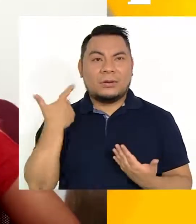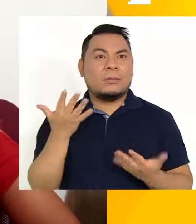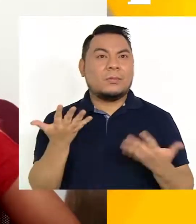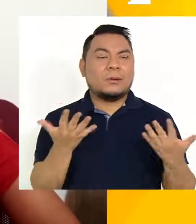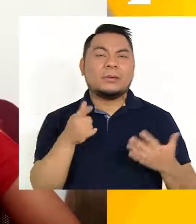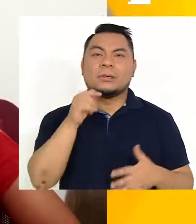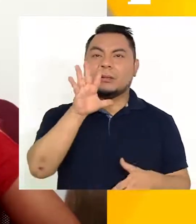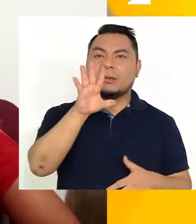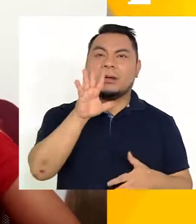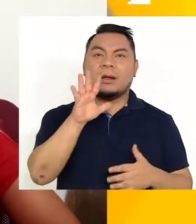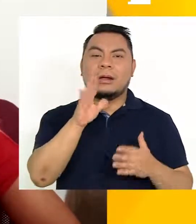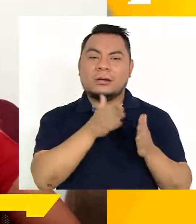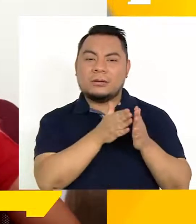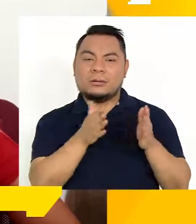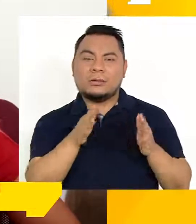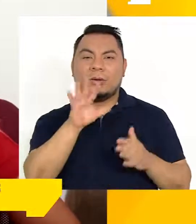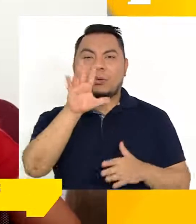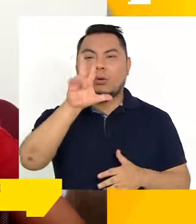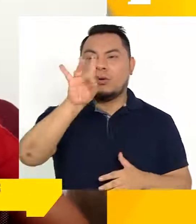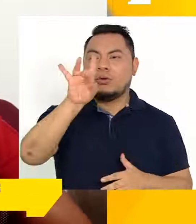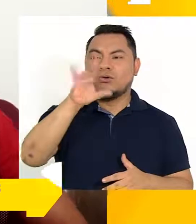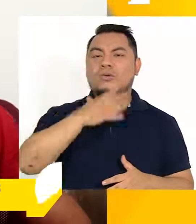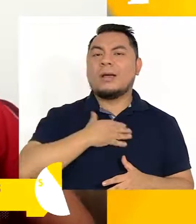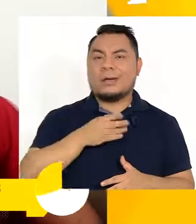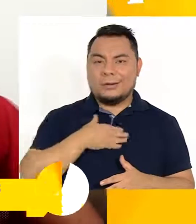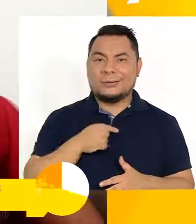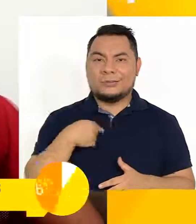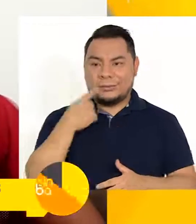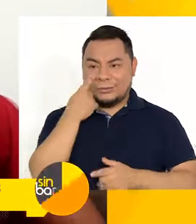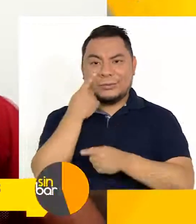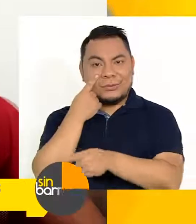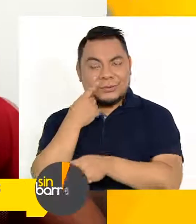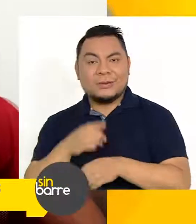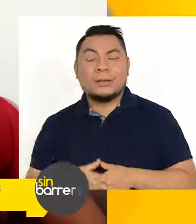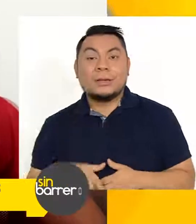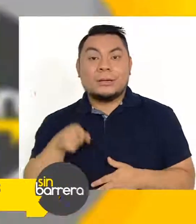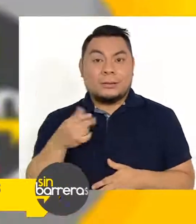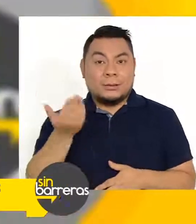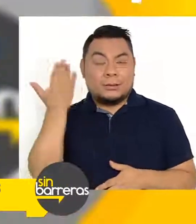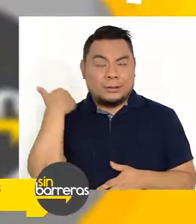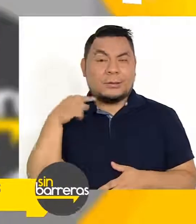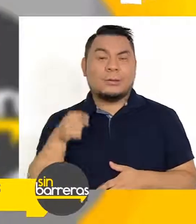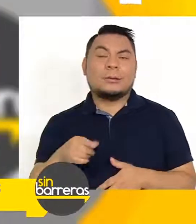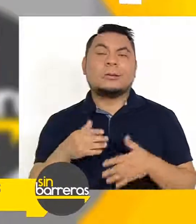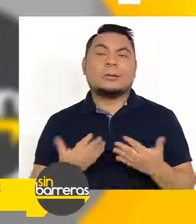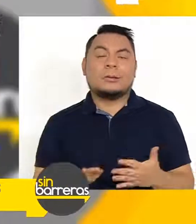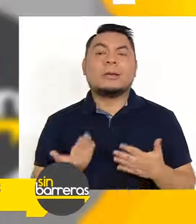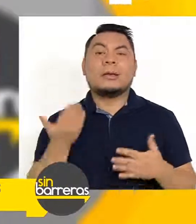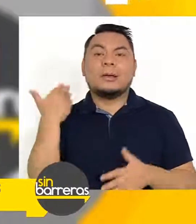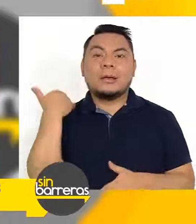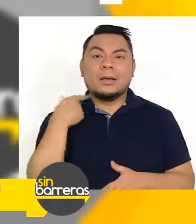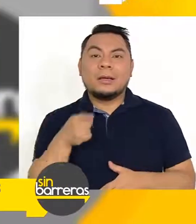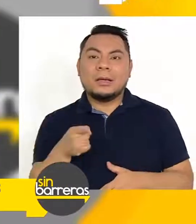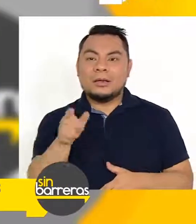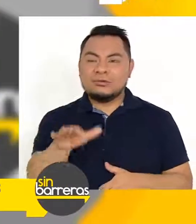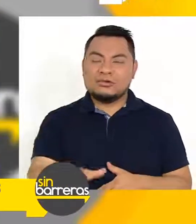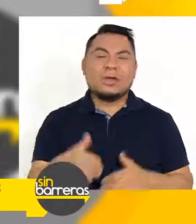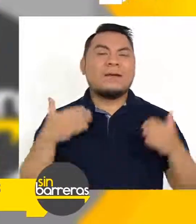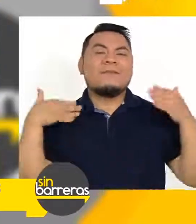de 5 a 8 años. En esa época, pues, Leonardo era muy